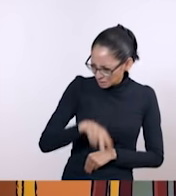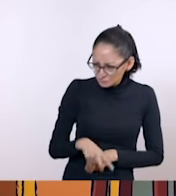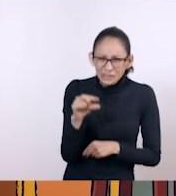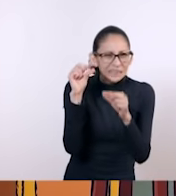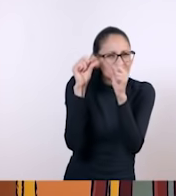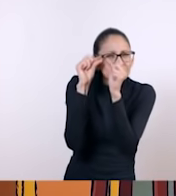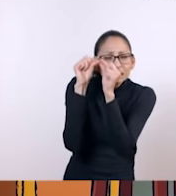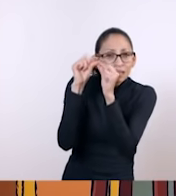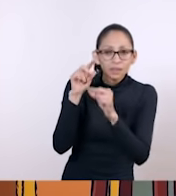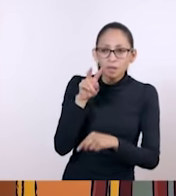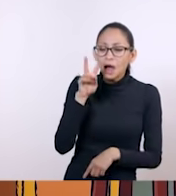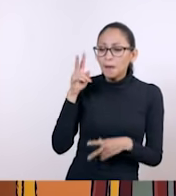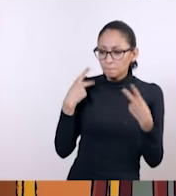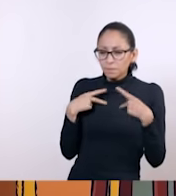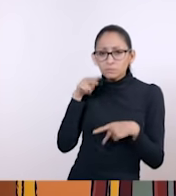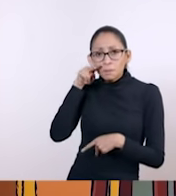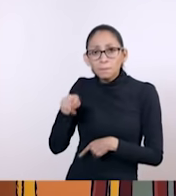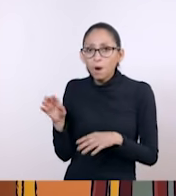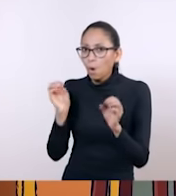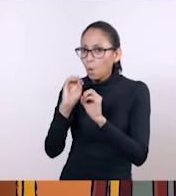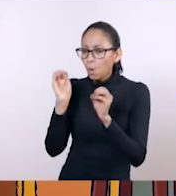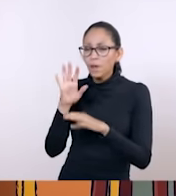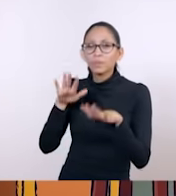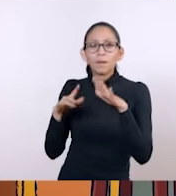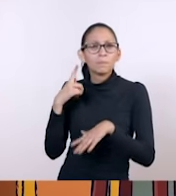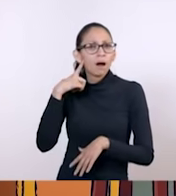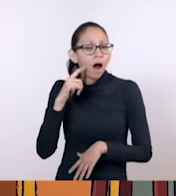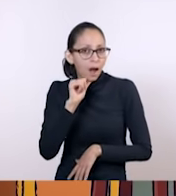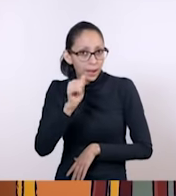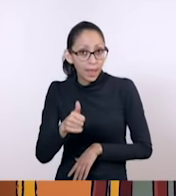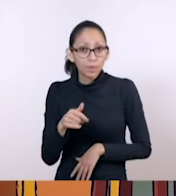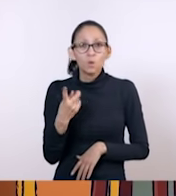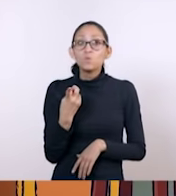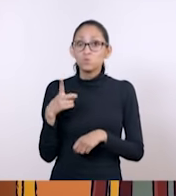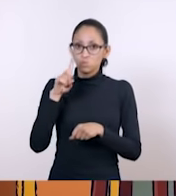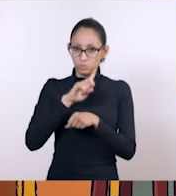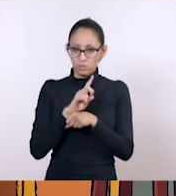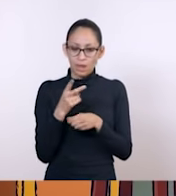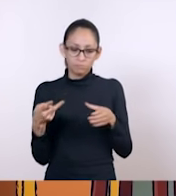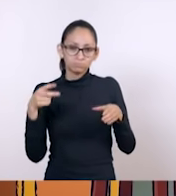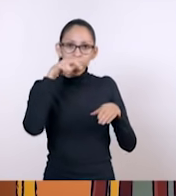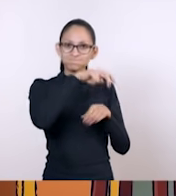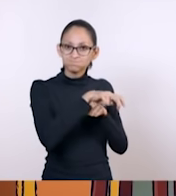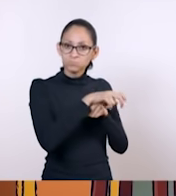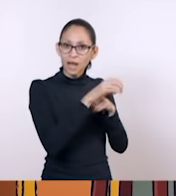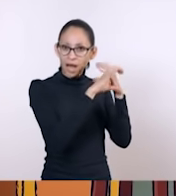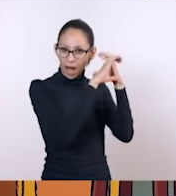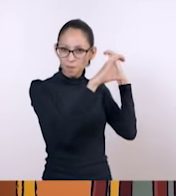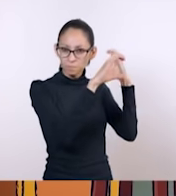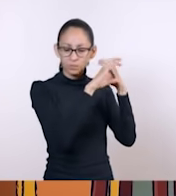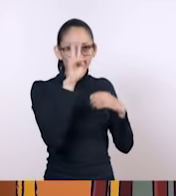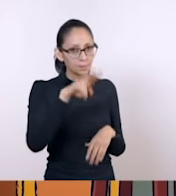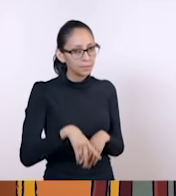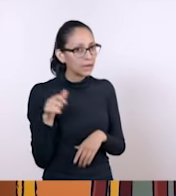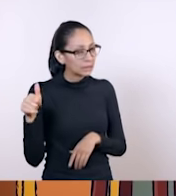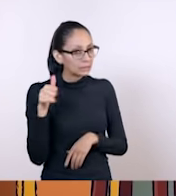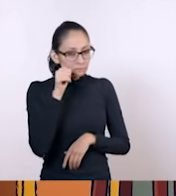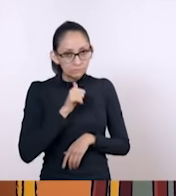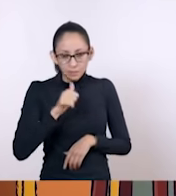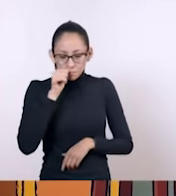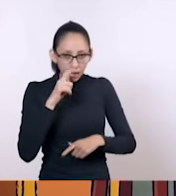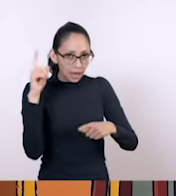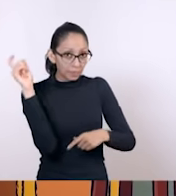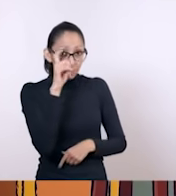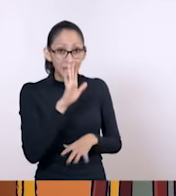De verdad, tan chiquito que nadie lo oía ni lo veía. Uf, bueno, alguna vez cuando trataba de subirse al camión, que era toda una odisea, déjenme les digo,